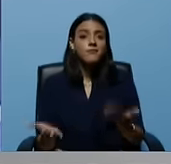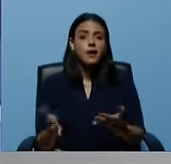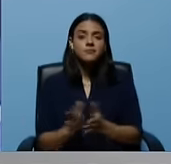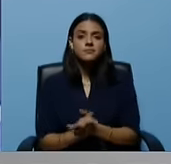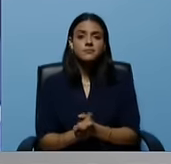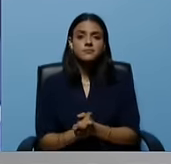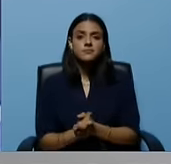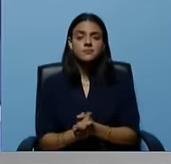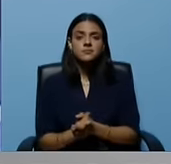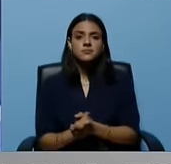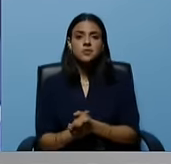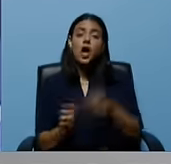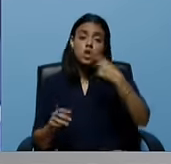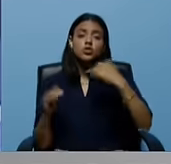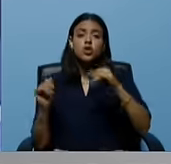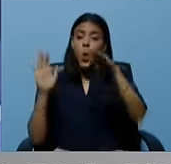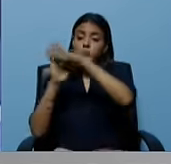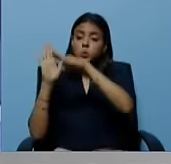Sale un artículo